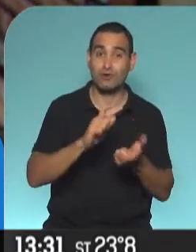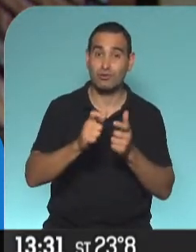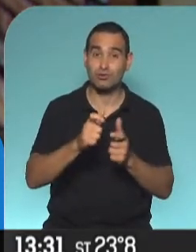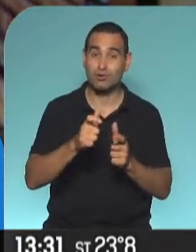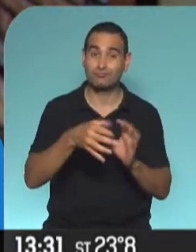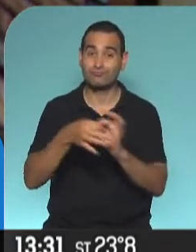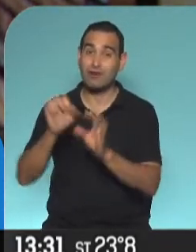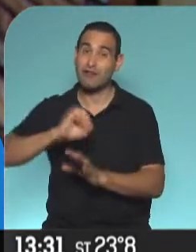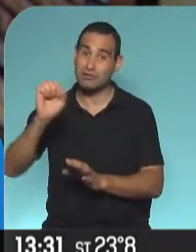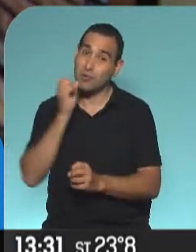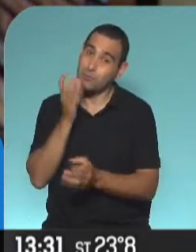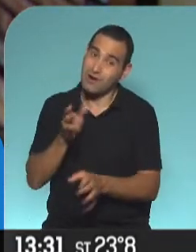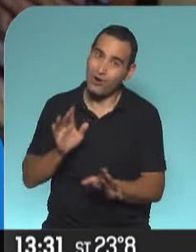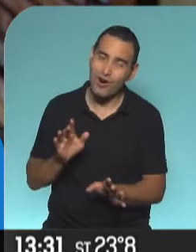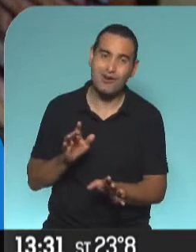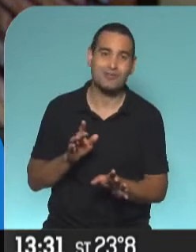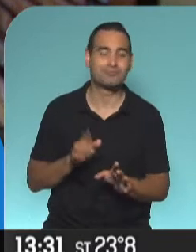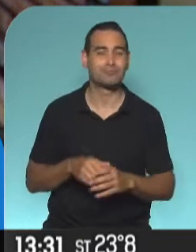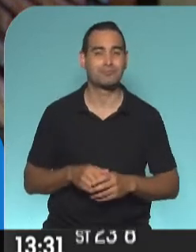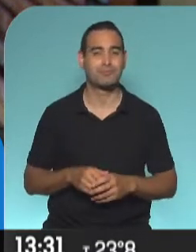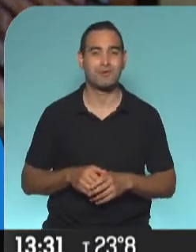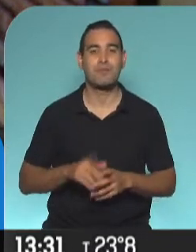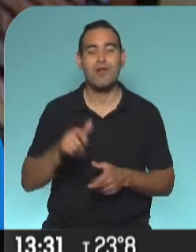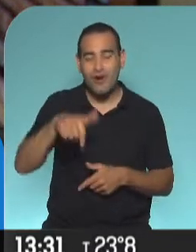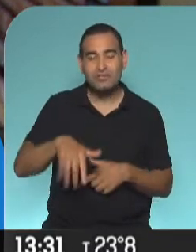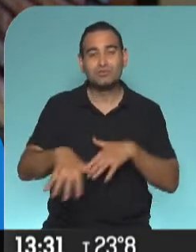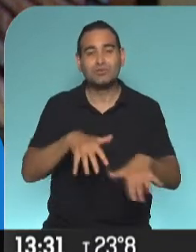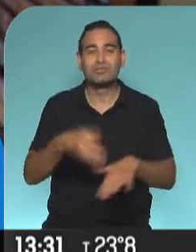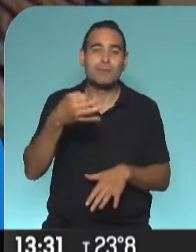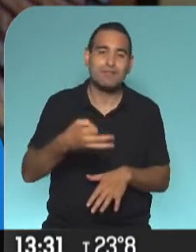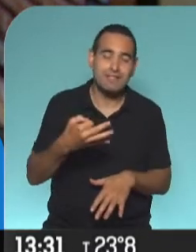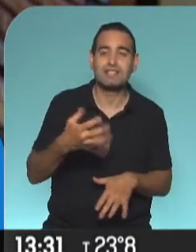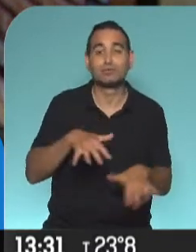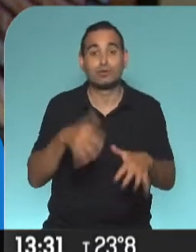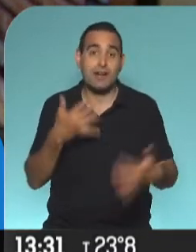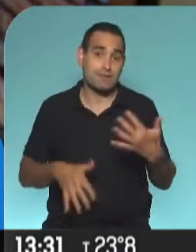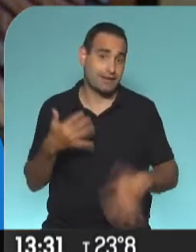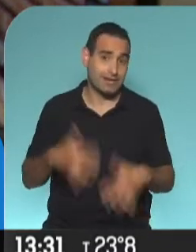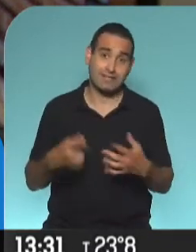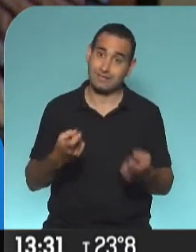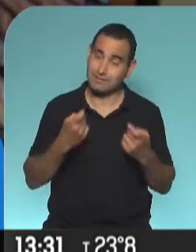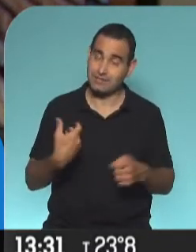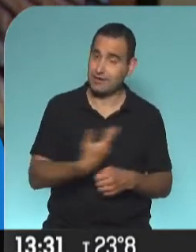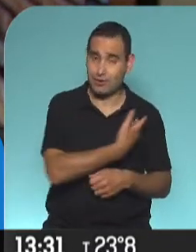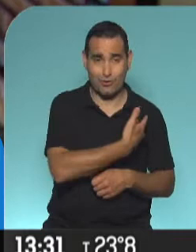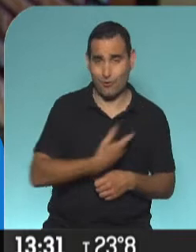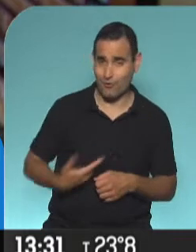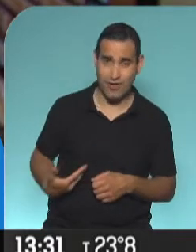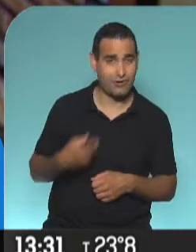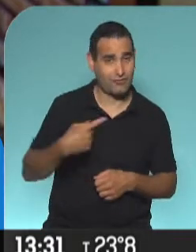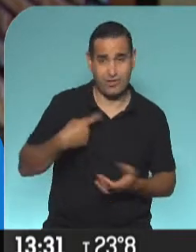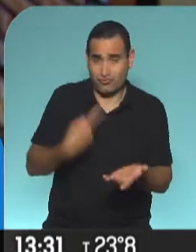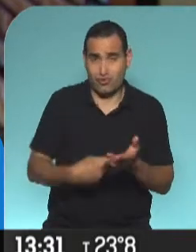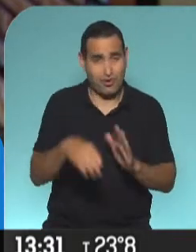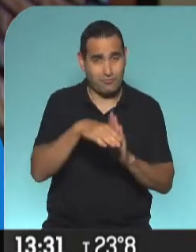inflación sería mejor. Ahora, es una condición de excepcionalidad, de emergencia, que requeriría que el gobierno en ese caso adopte alguna medida